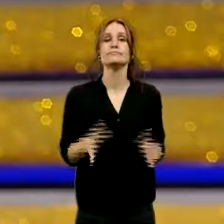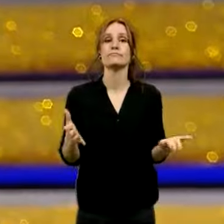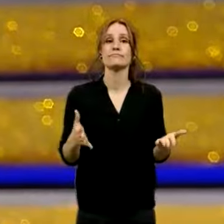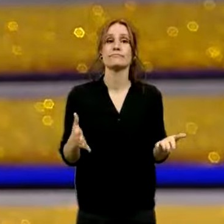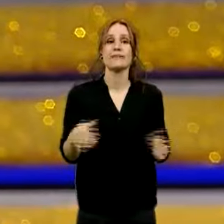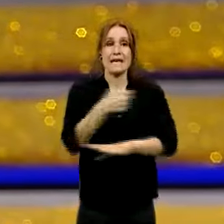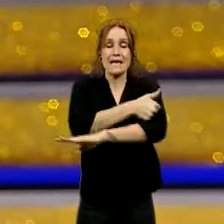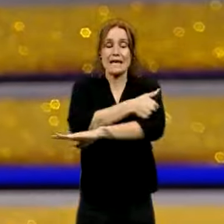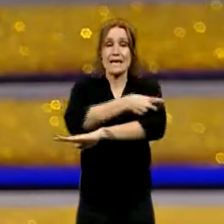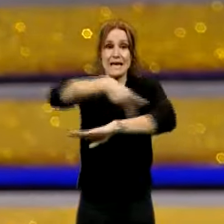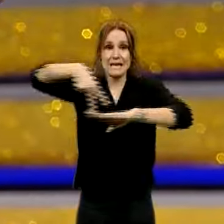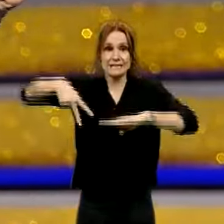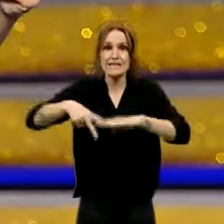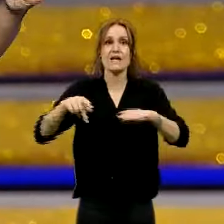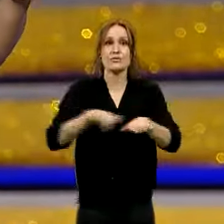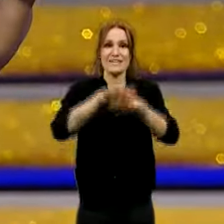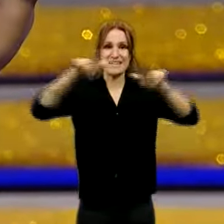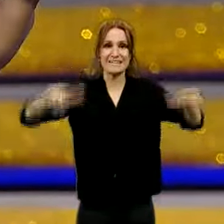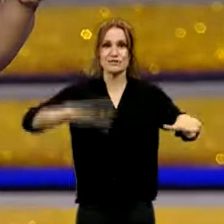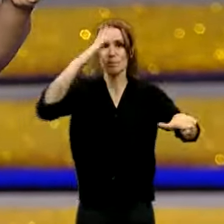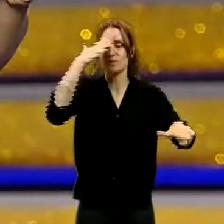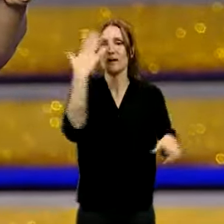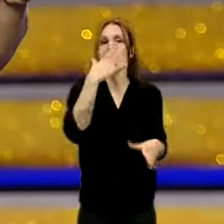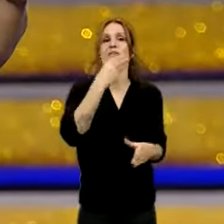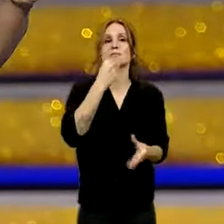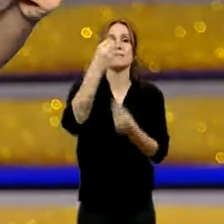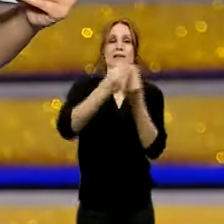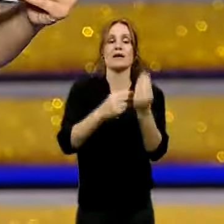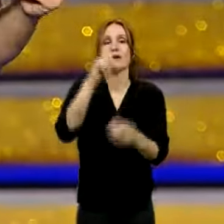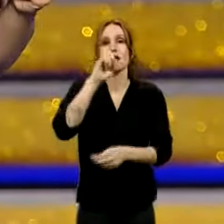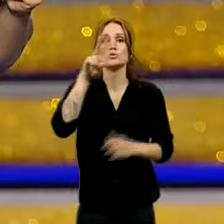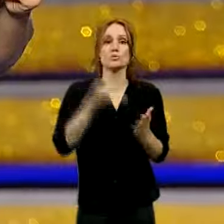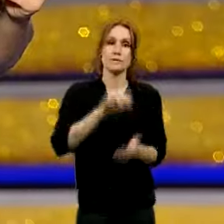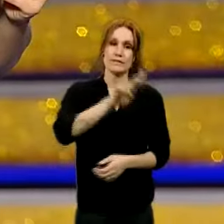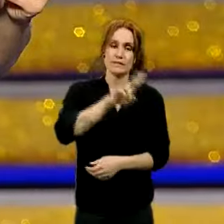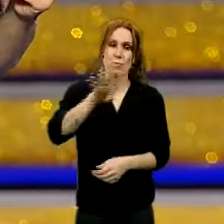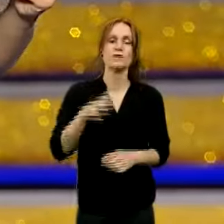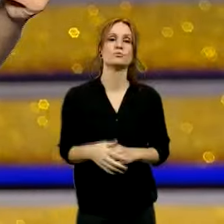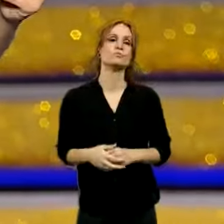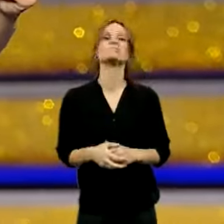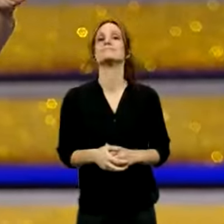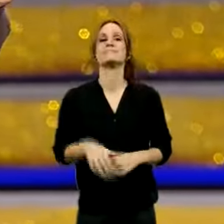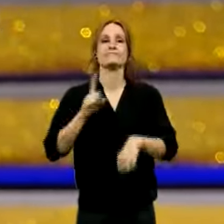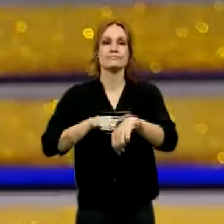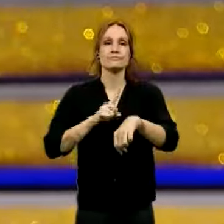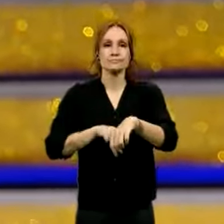recinto principal del Carnaval de Las Palmas de Gran Canaria 2024, siendo